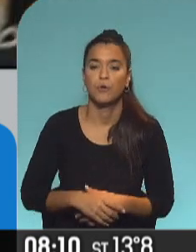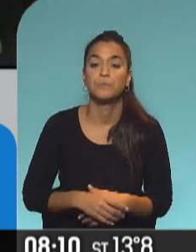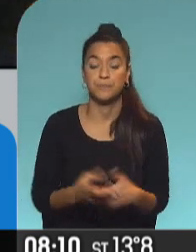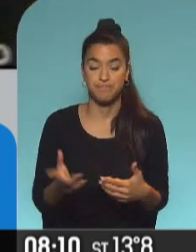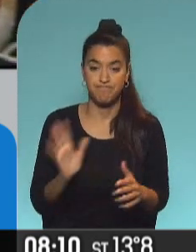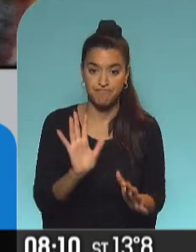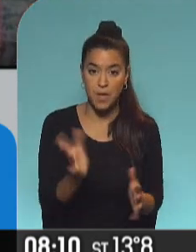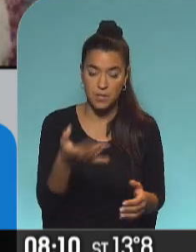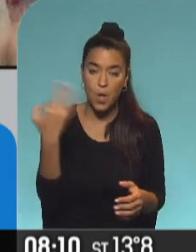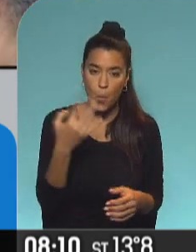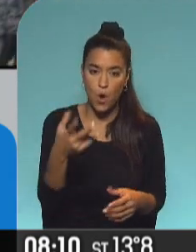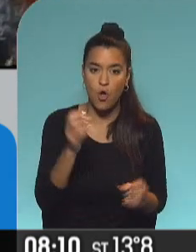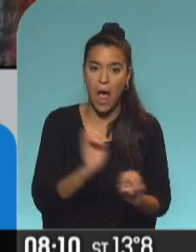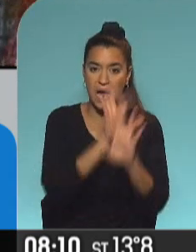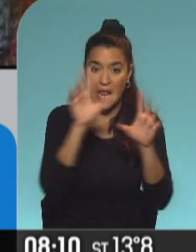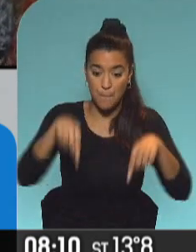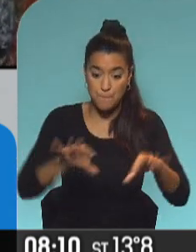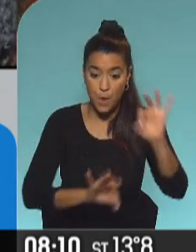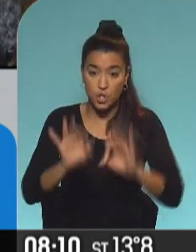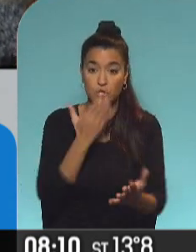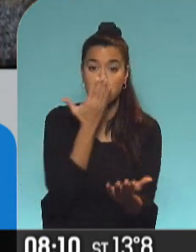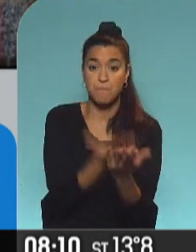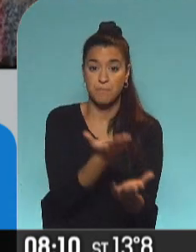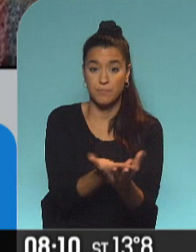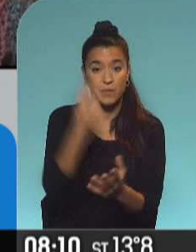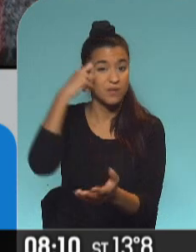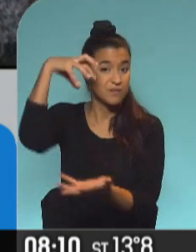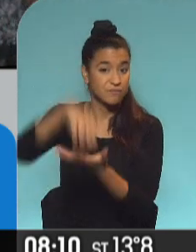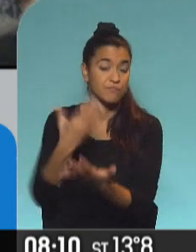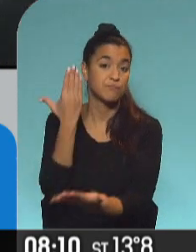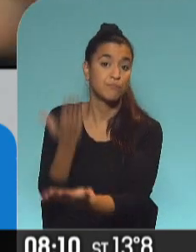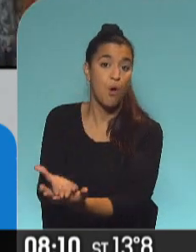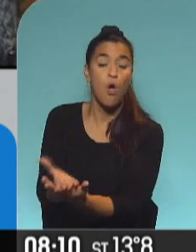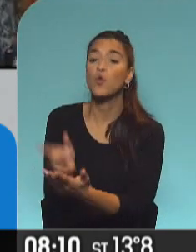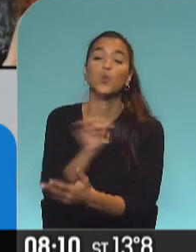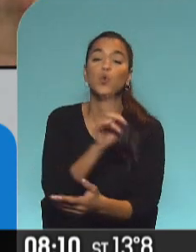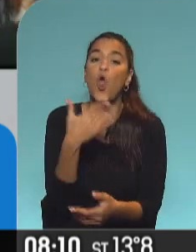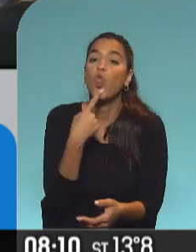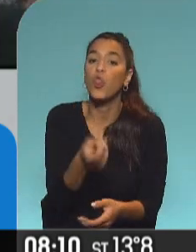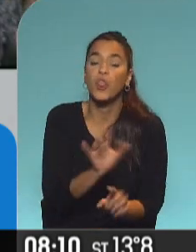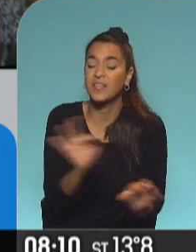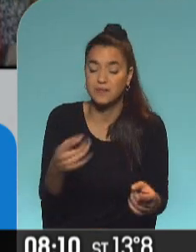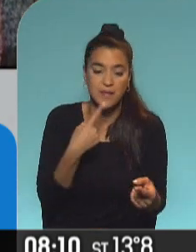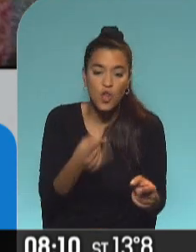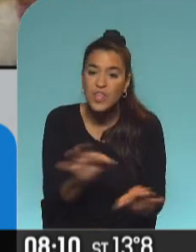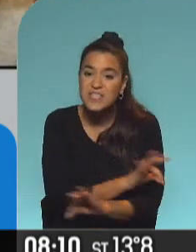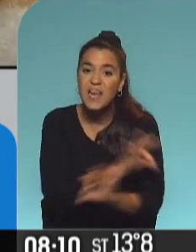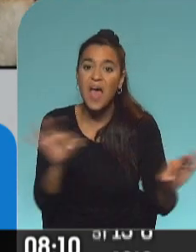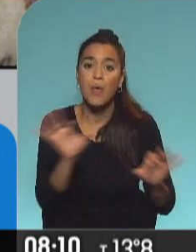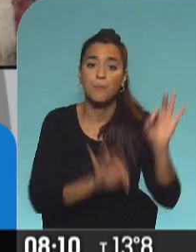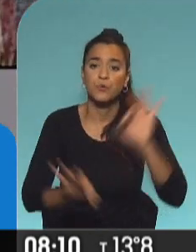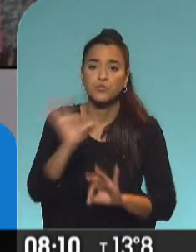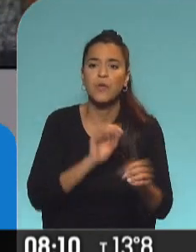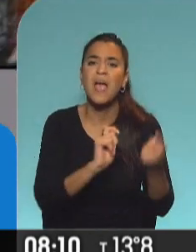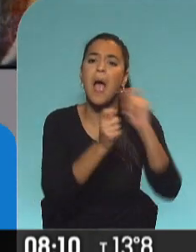Mira, eso es bueno aclararlo. En este proyecto que se presentó en el Parlamento argentino, no habla directamente, no hace referencia este proyecto a ningún